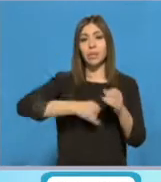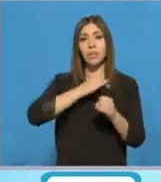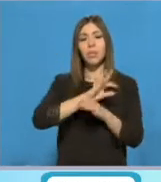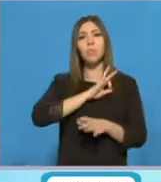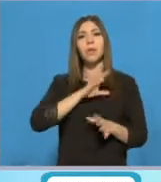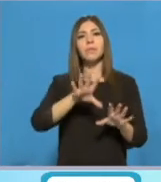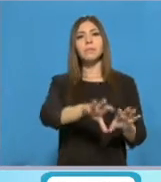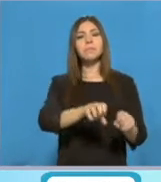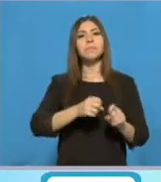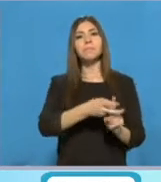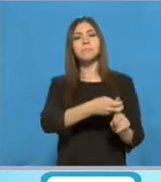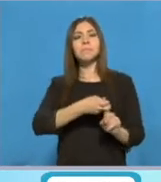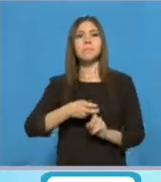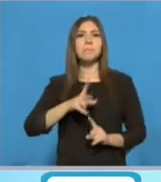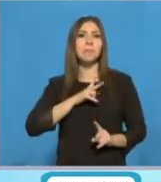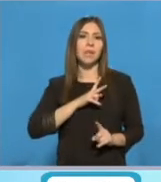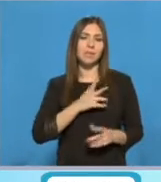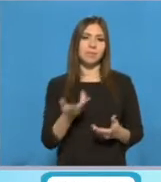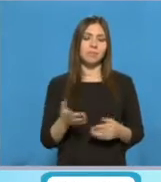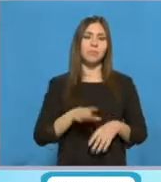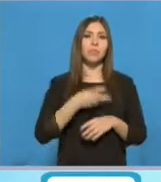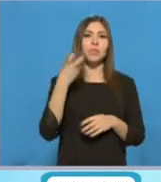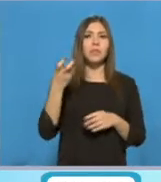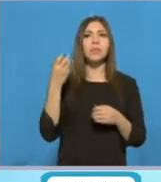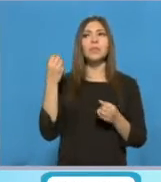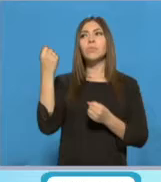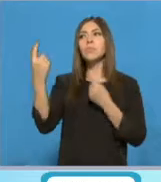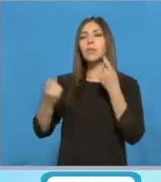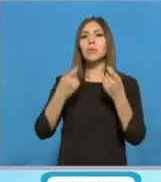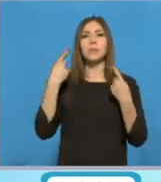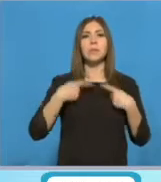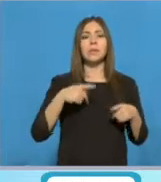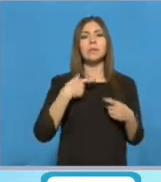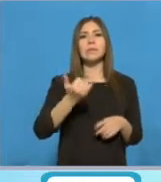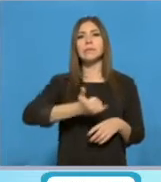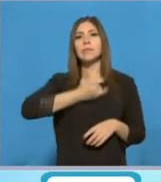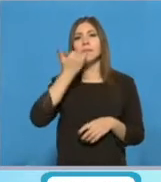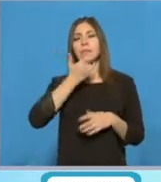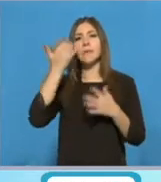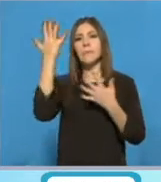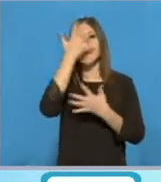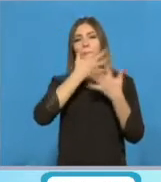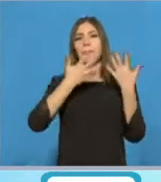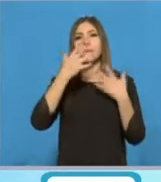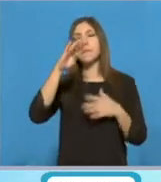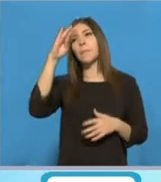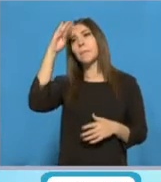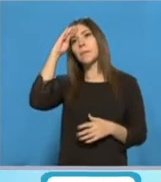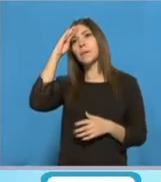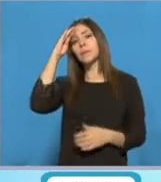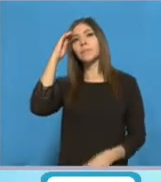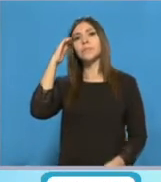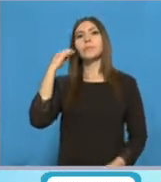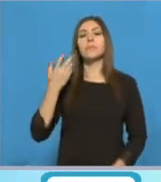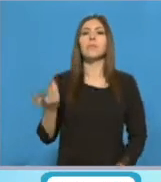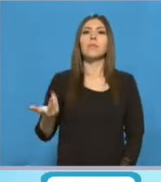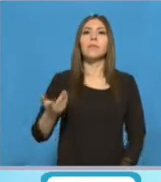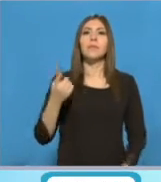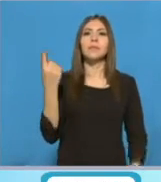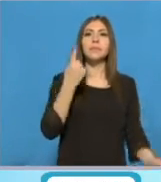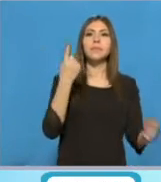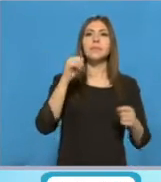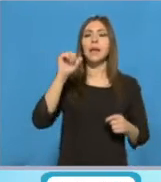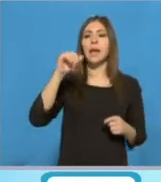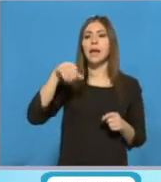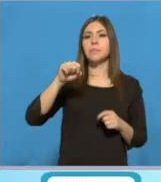como cierto beneficio ahí. Claro, y probablemente muchas personas han confundido, nos hemos confundido con la idea de que fue Neil Armstrong,